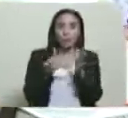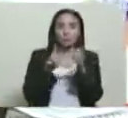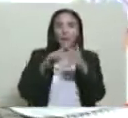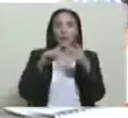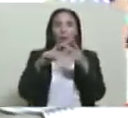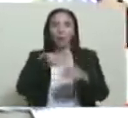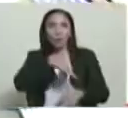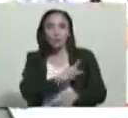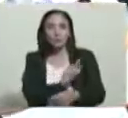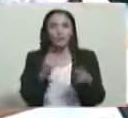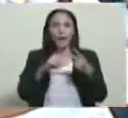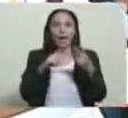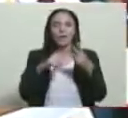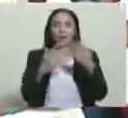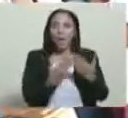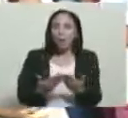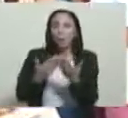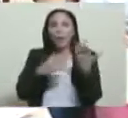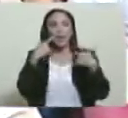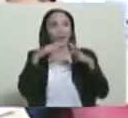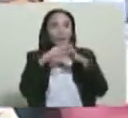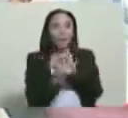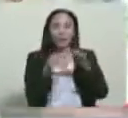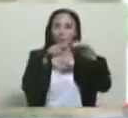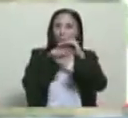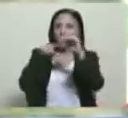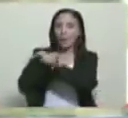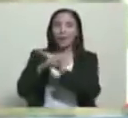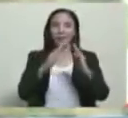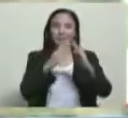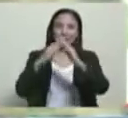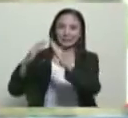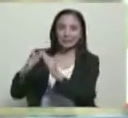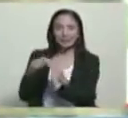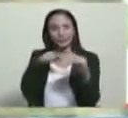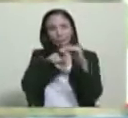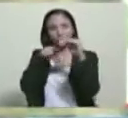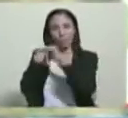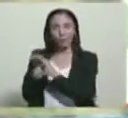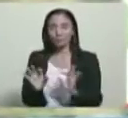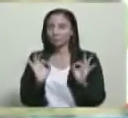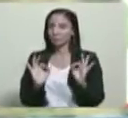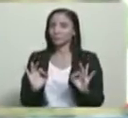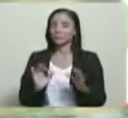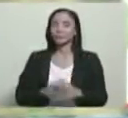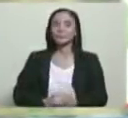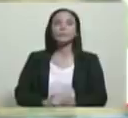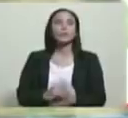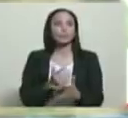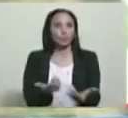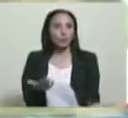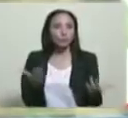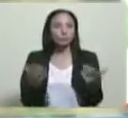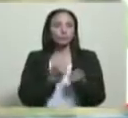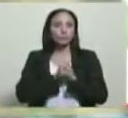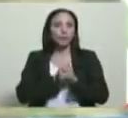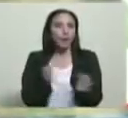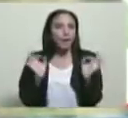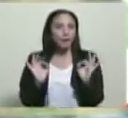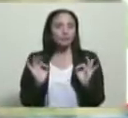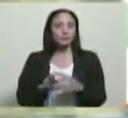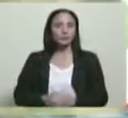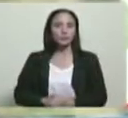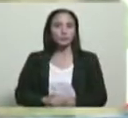las universidades, en los barrios, el casa por casa, presidente, que usted nos orientó, se ha estado realizando y con muchísimo éxito.